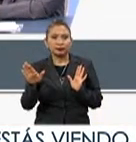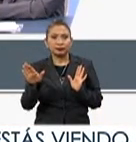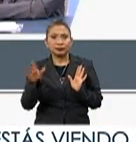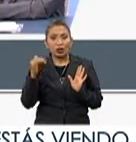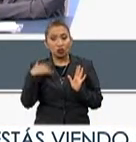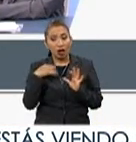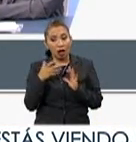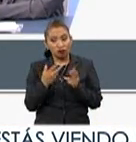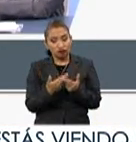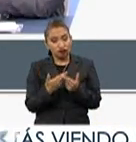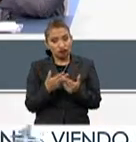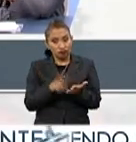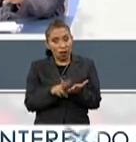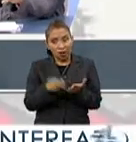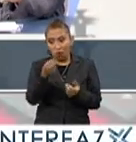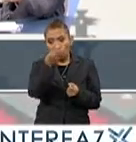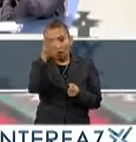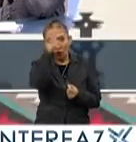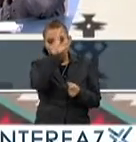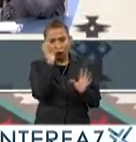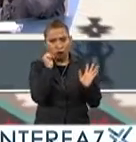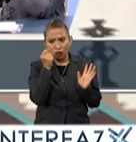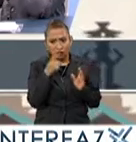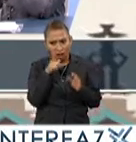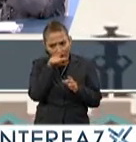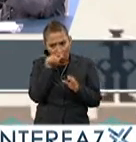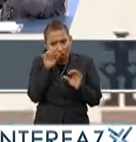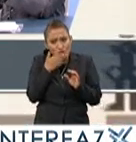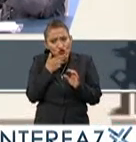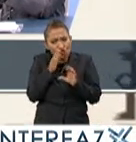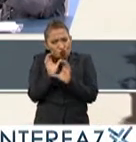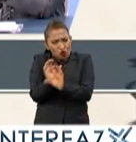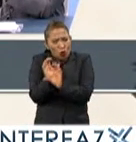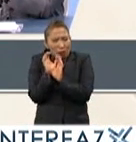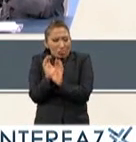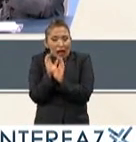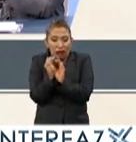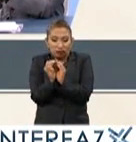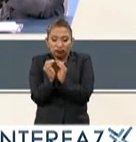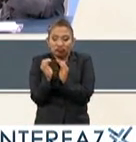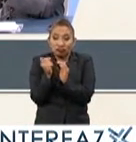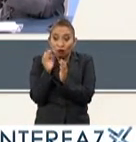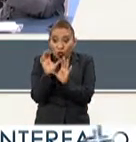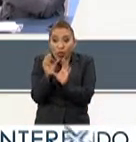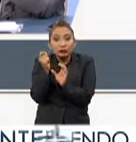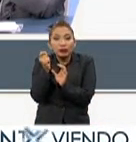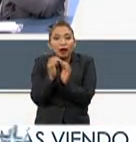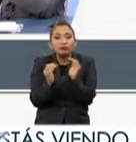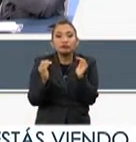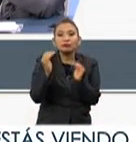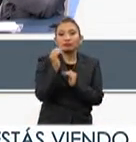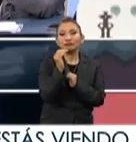un elemento riquísimo de cualquier cultura, ¿no? Preservarla es crecer, preservarla es